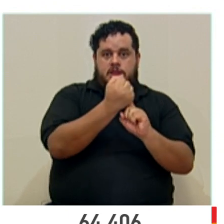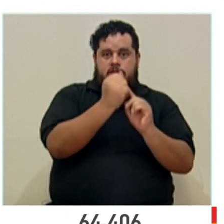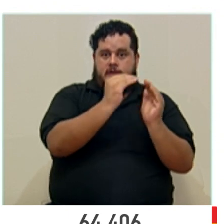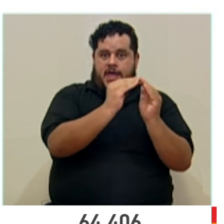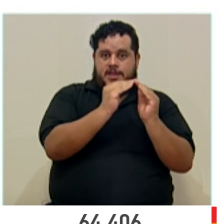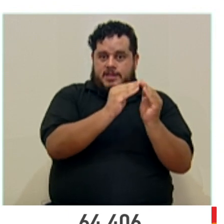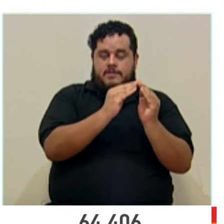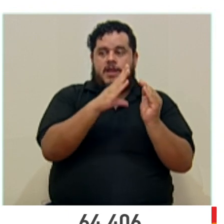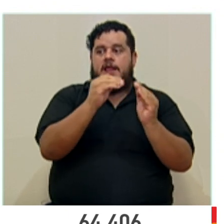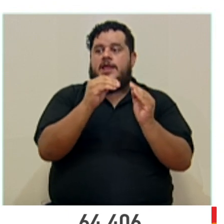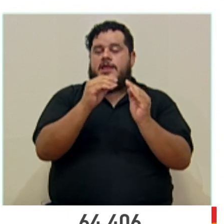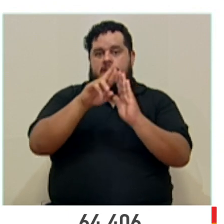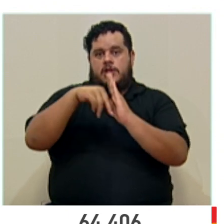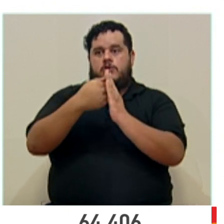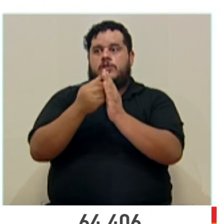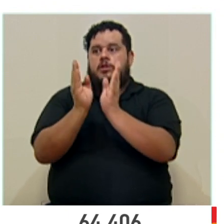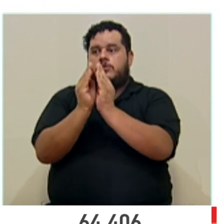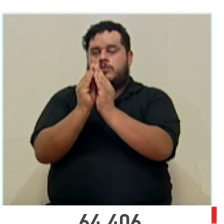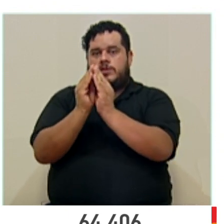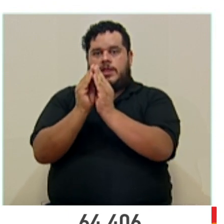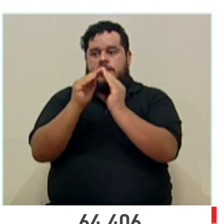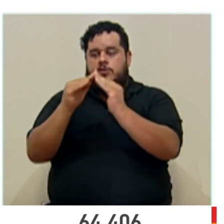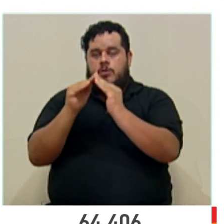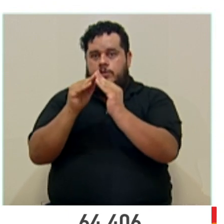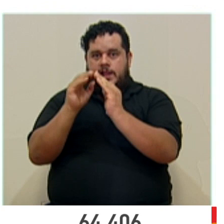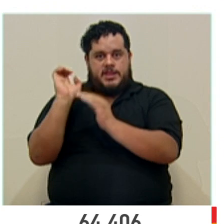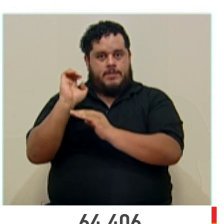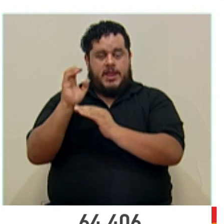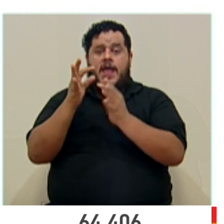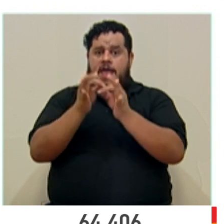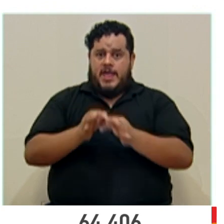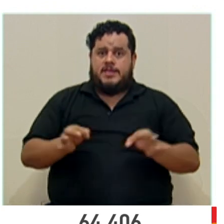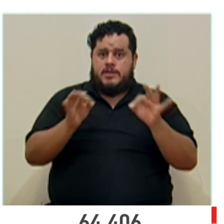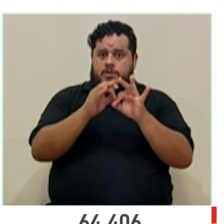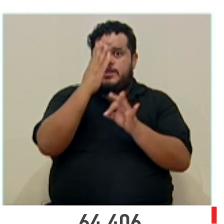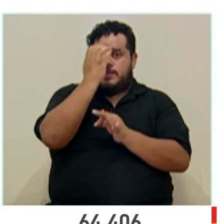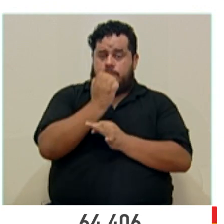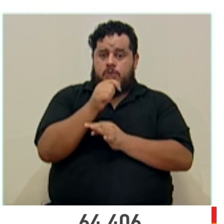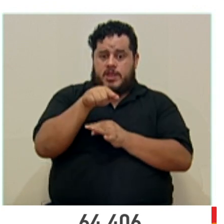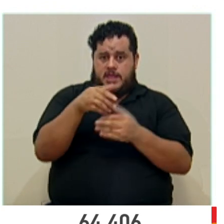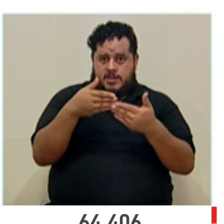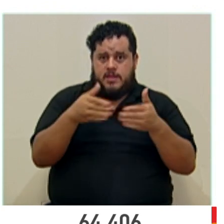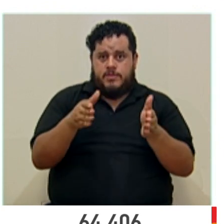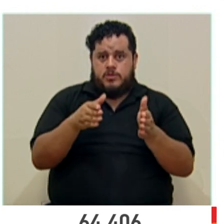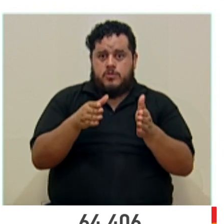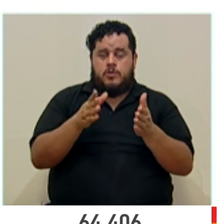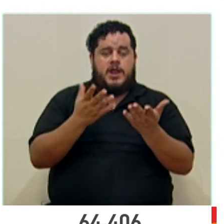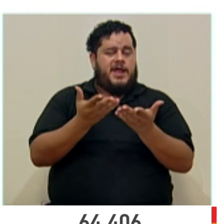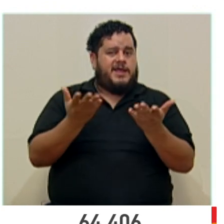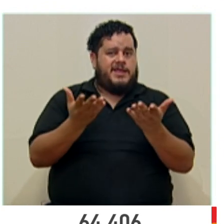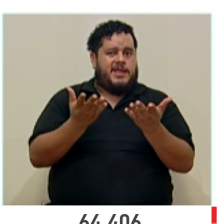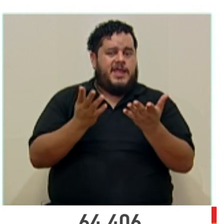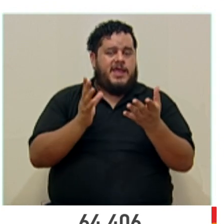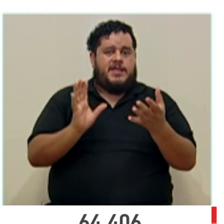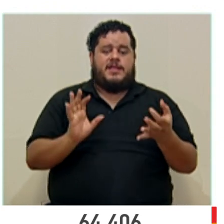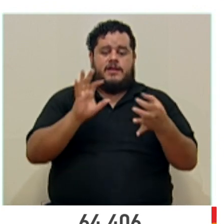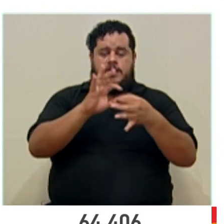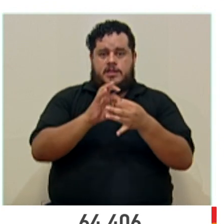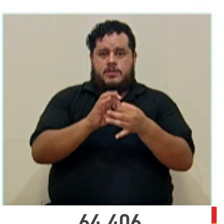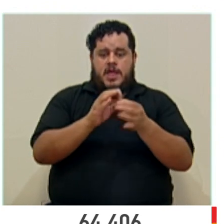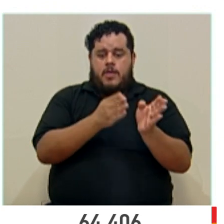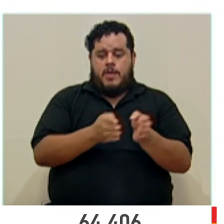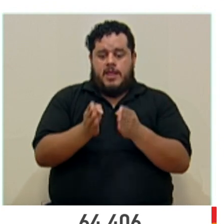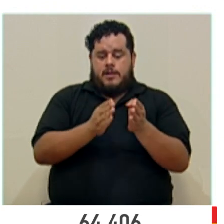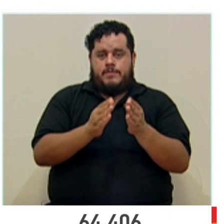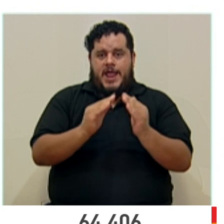el rol de los comités comunales de emergencia es fundamental, porque esta apertura tiene que estar consignada en el Plan